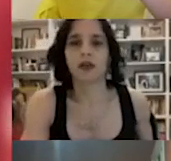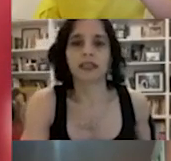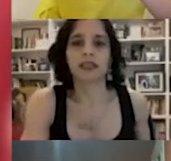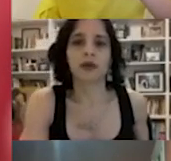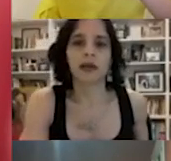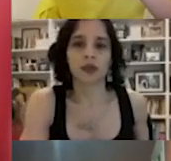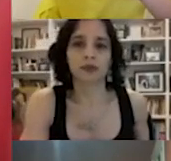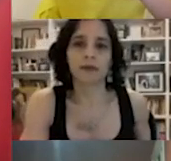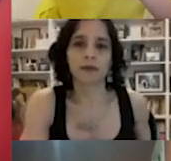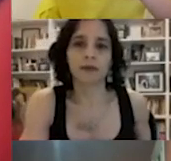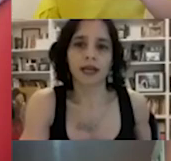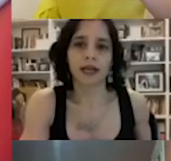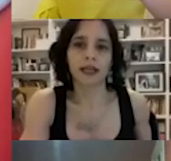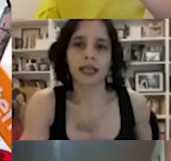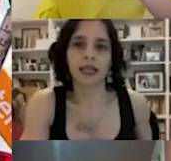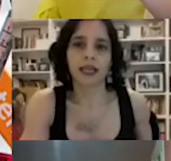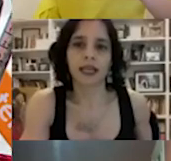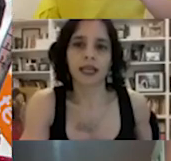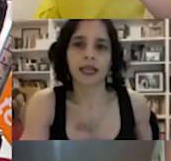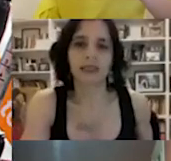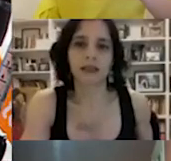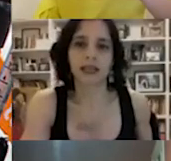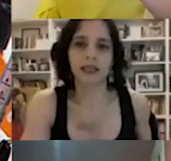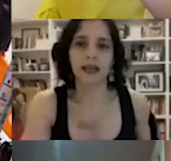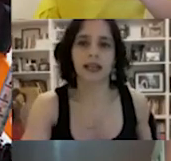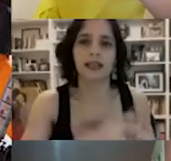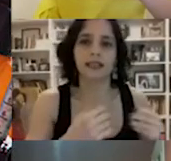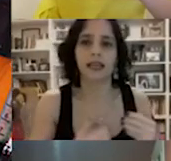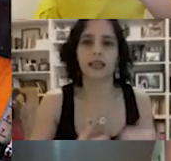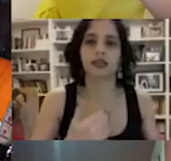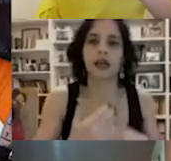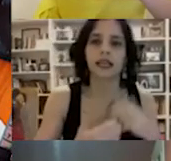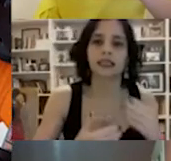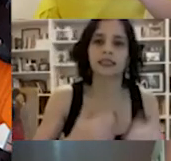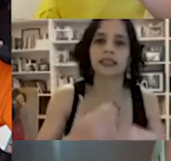lo que sí podíamos observar es que la identidad partidaria, es decir,